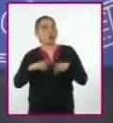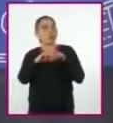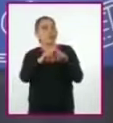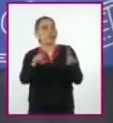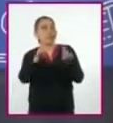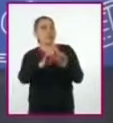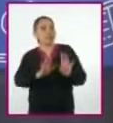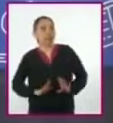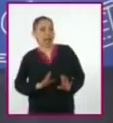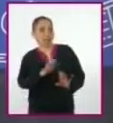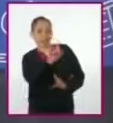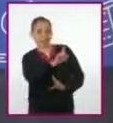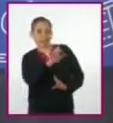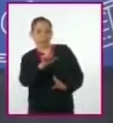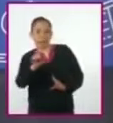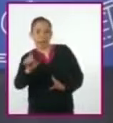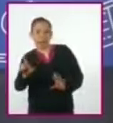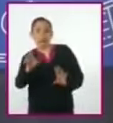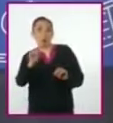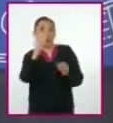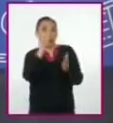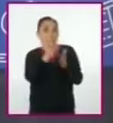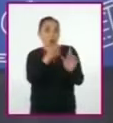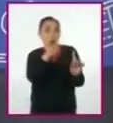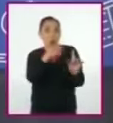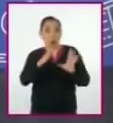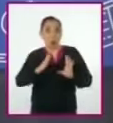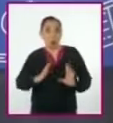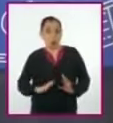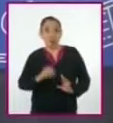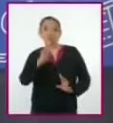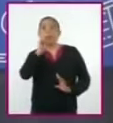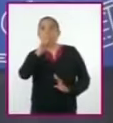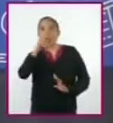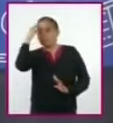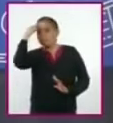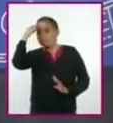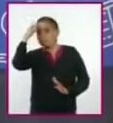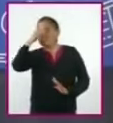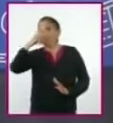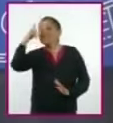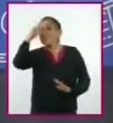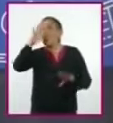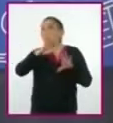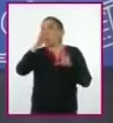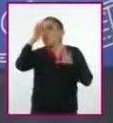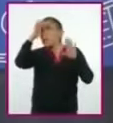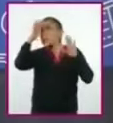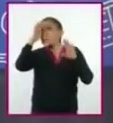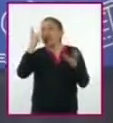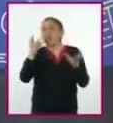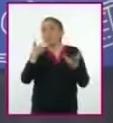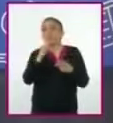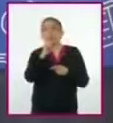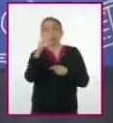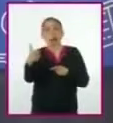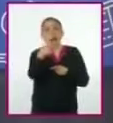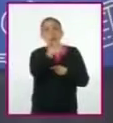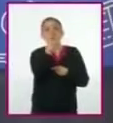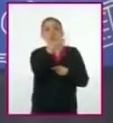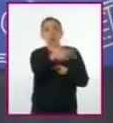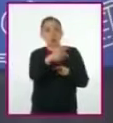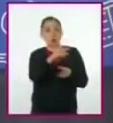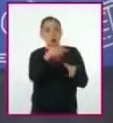distintas características, no solo físicas, sino psicológicas, y además cada uno tiene un